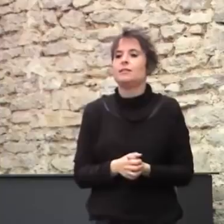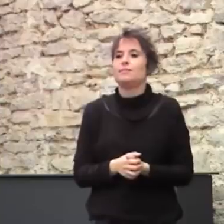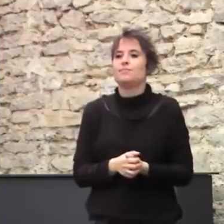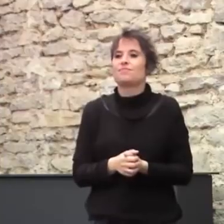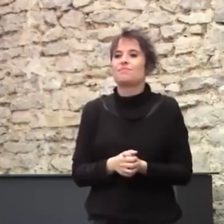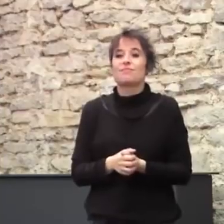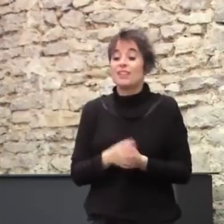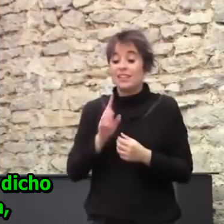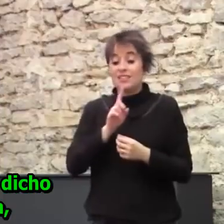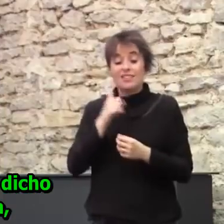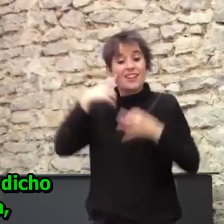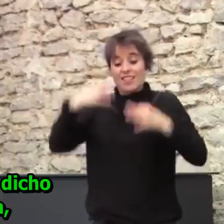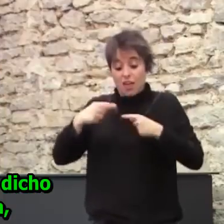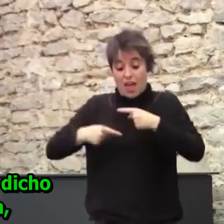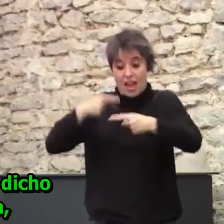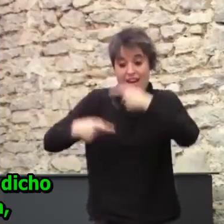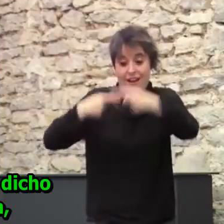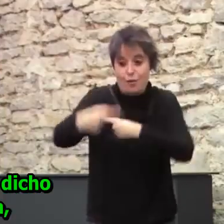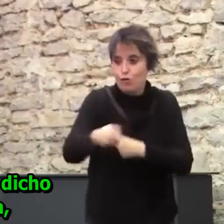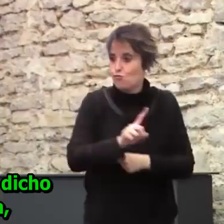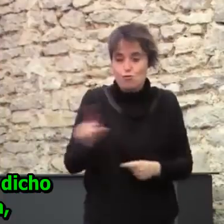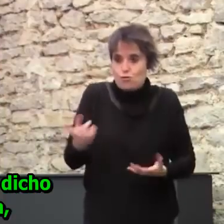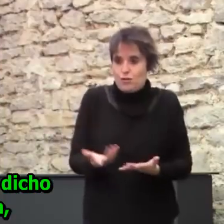Y no es generacional. O sea, a mí, por ejemplo,